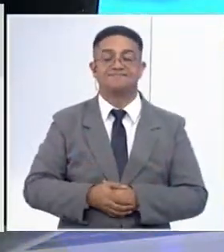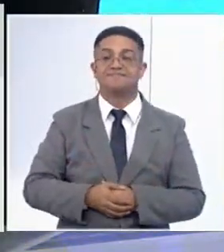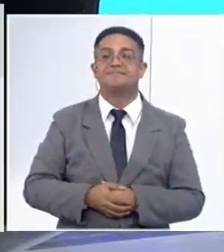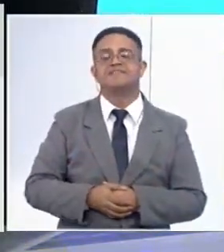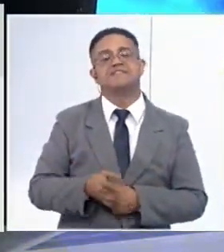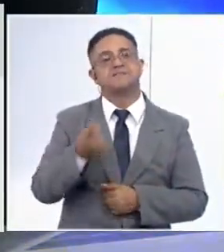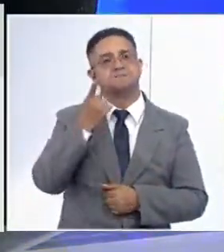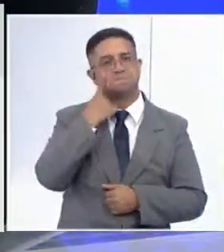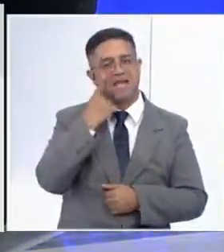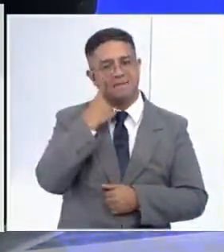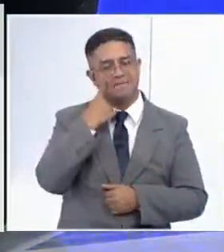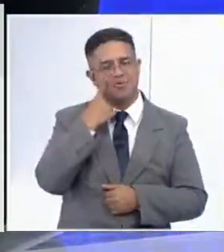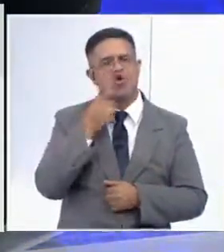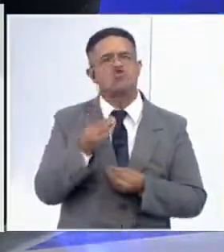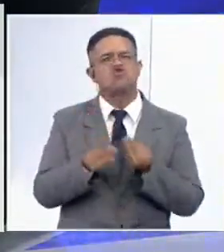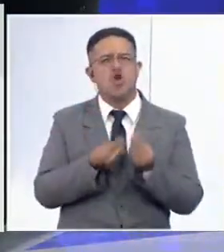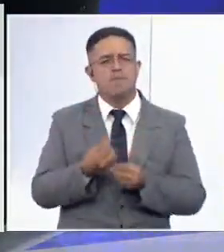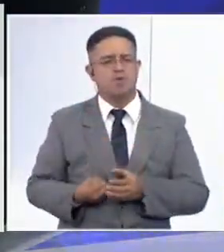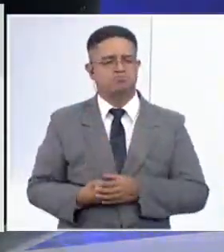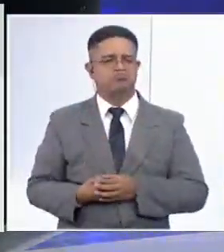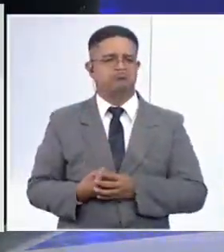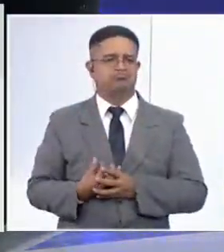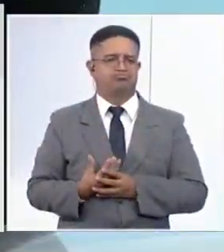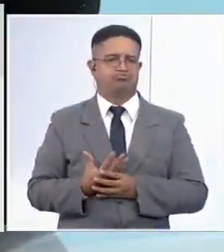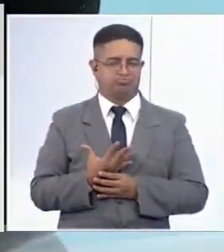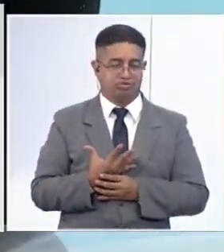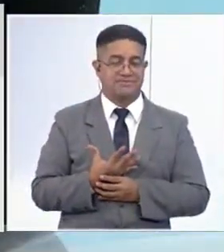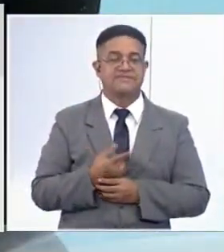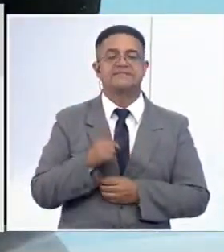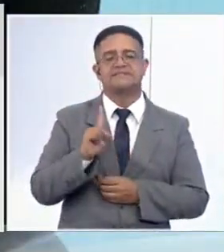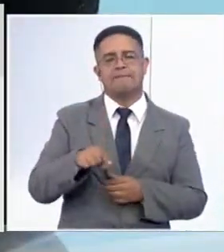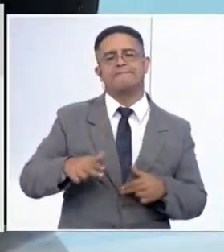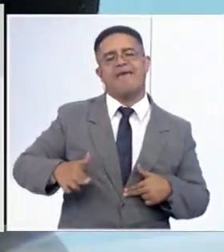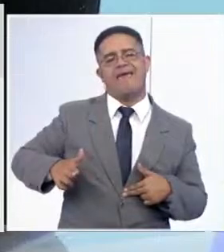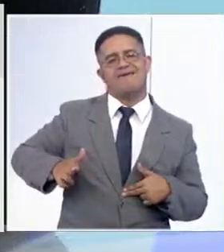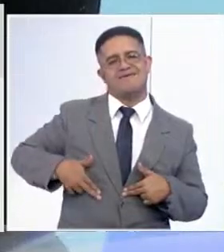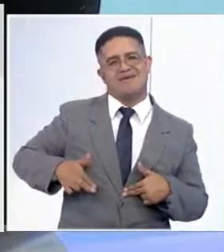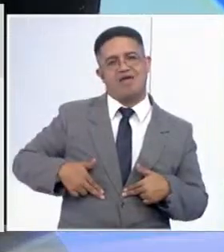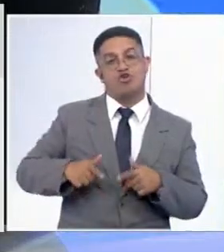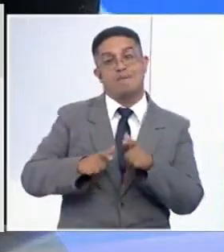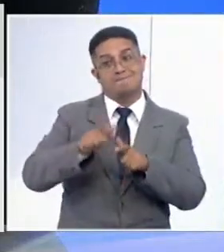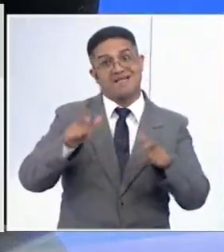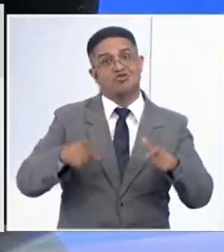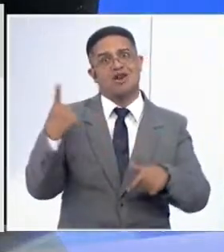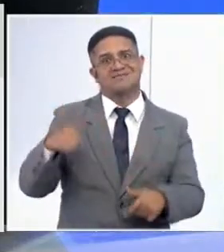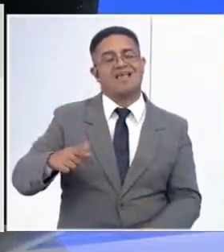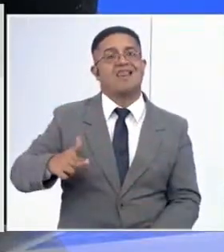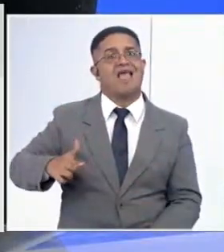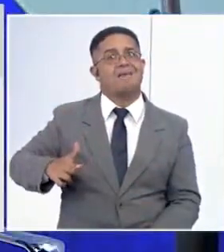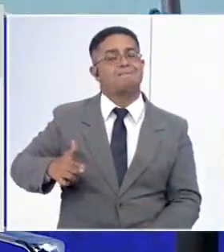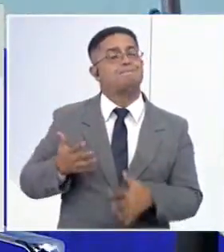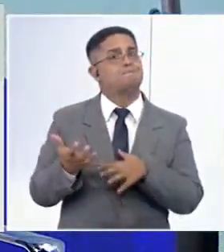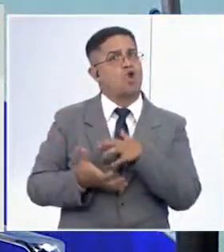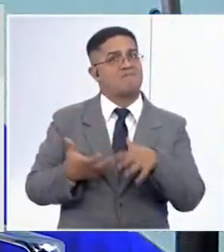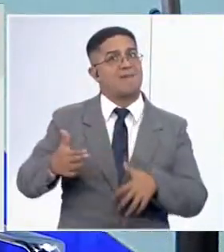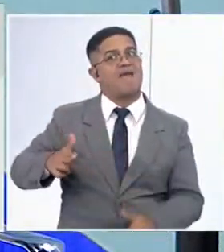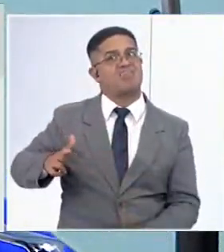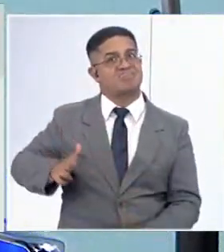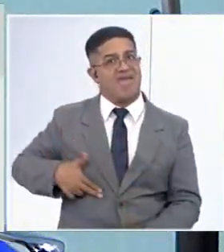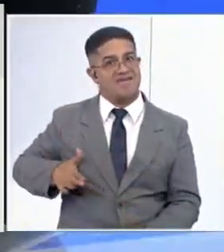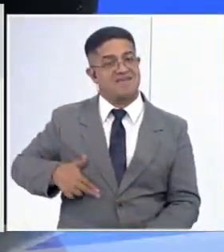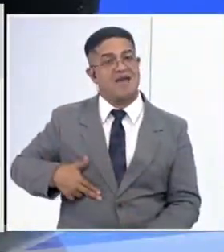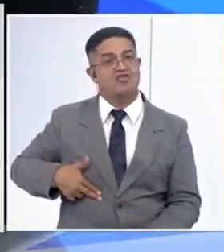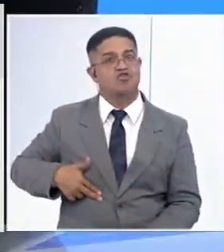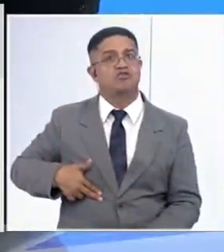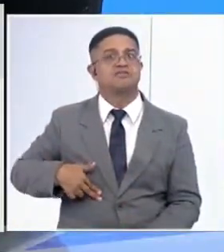cómo nace la bilis, desde dónde, y por eso también se habla del hígado. También personas con hepatitis avanzadas o problemas de hígado avanzado